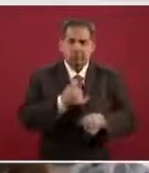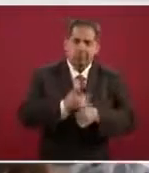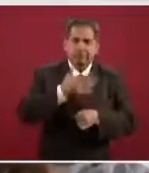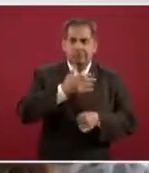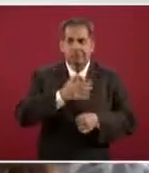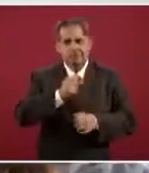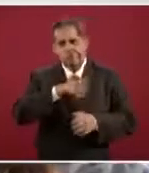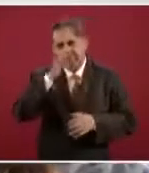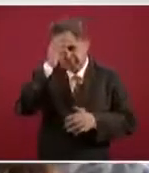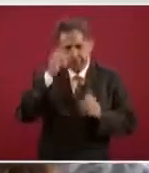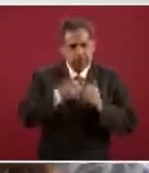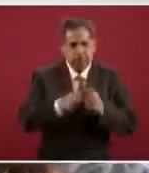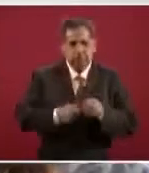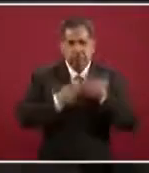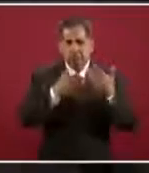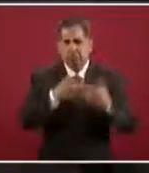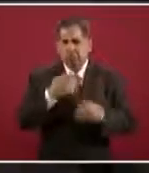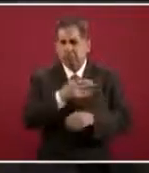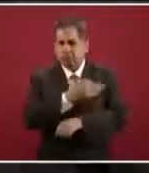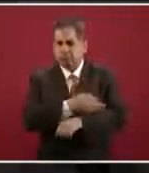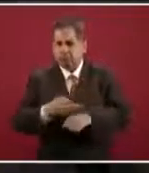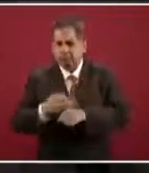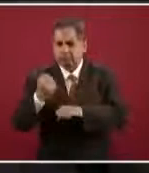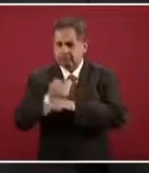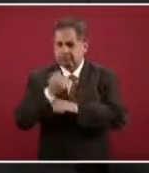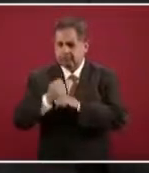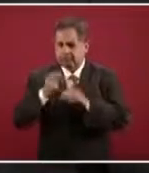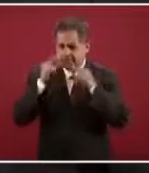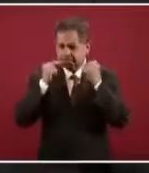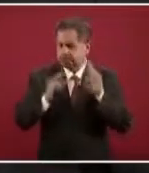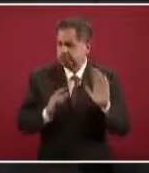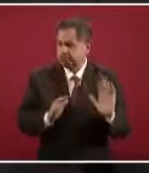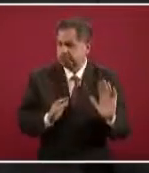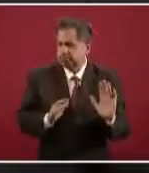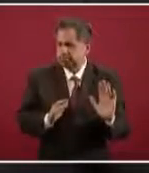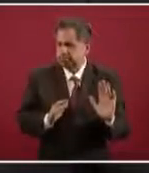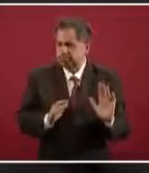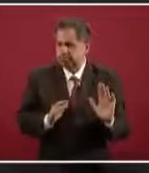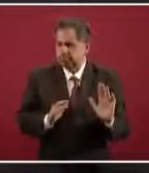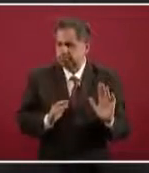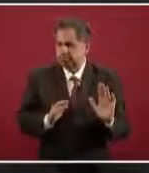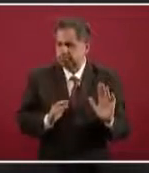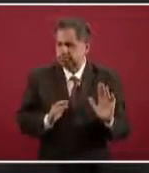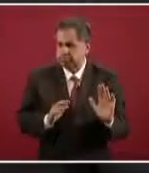inconformidad manifestada por la familia Zapata. O sea,